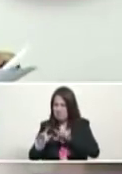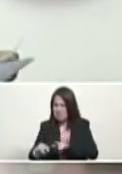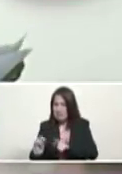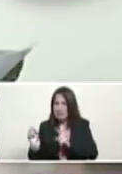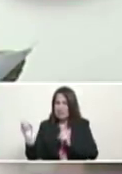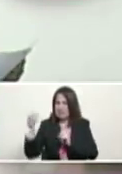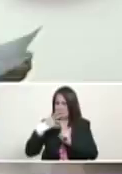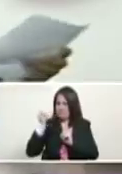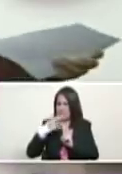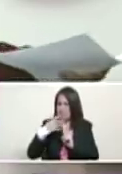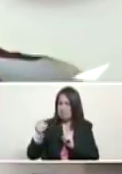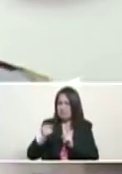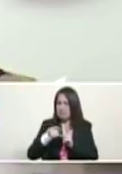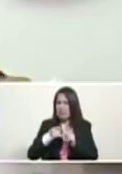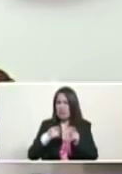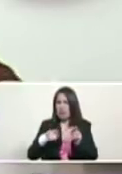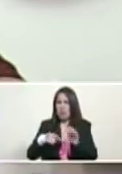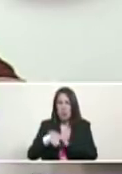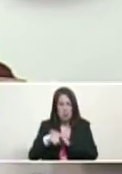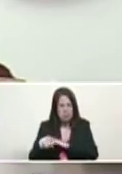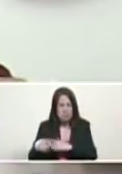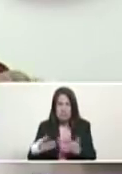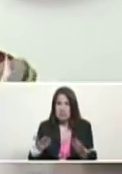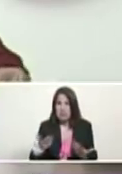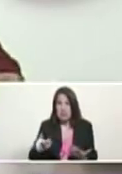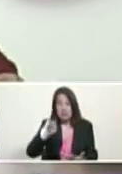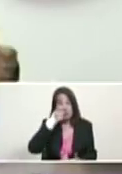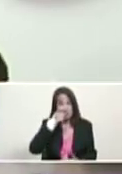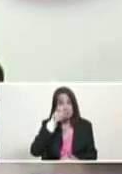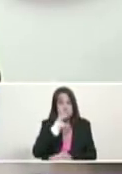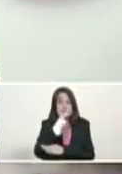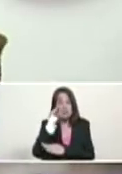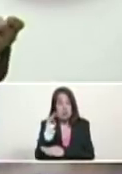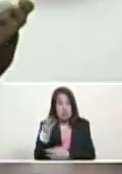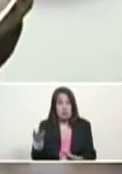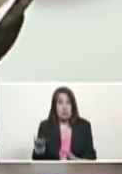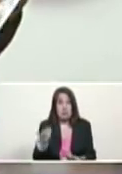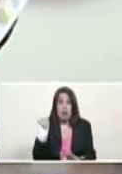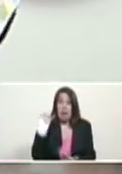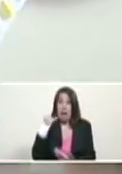Existe la seguridad cibernética, existen los ataques cibernéticos.